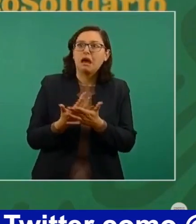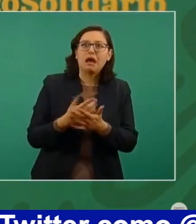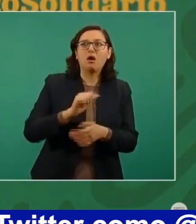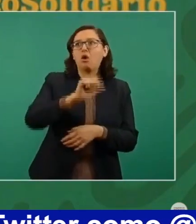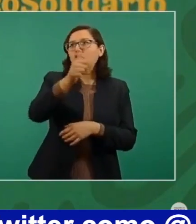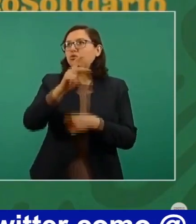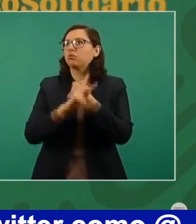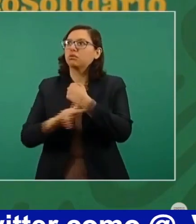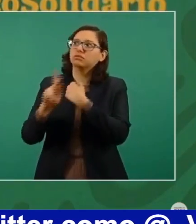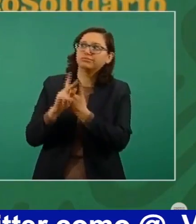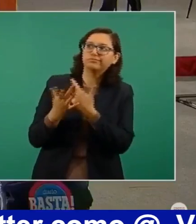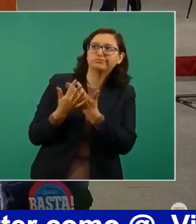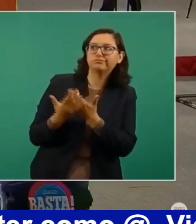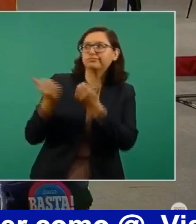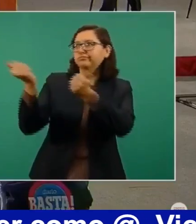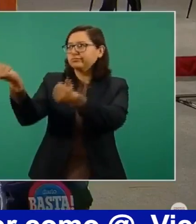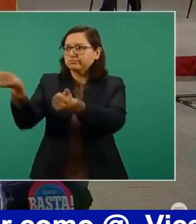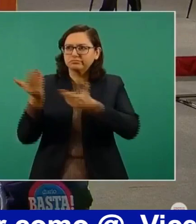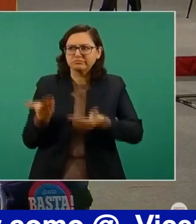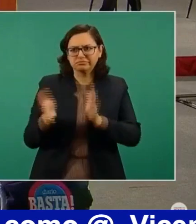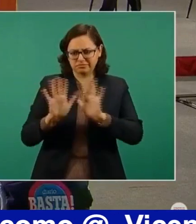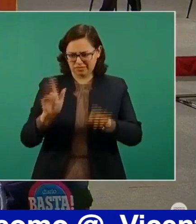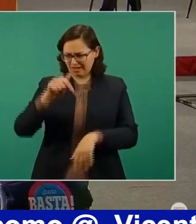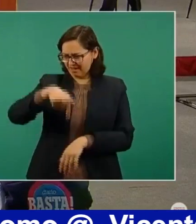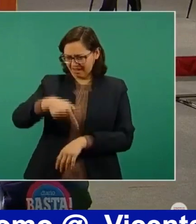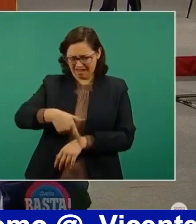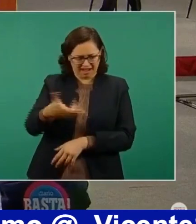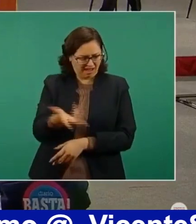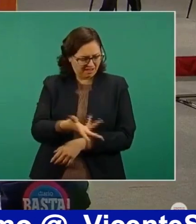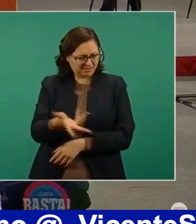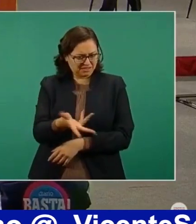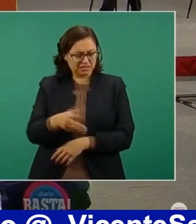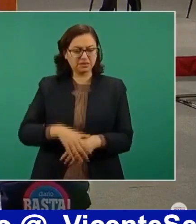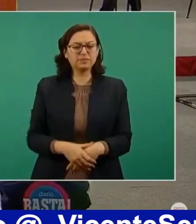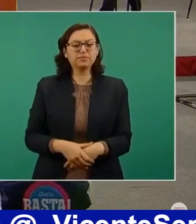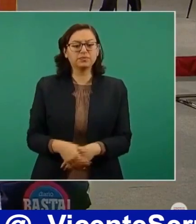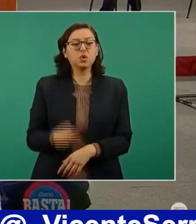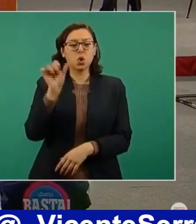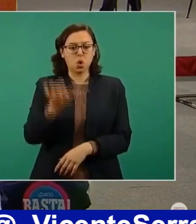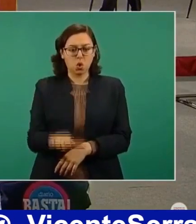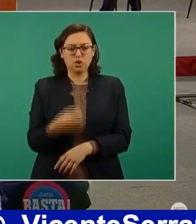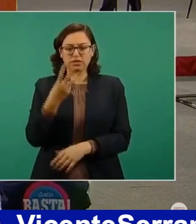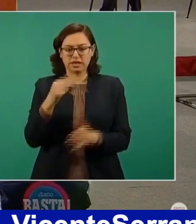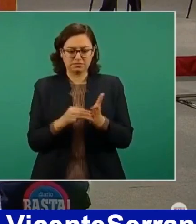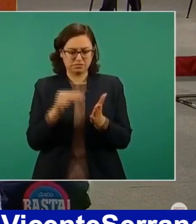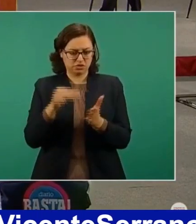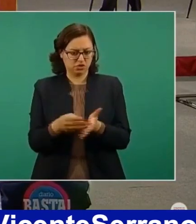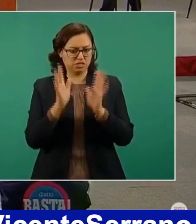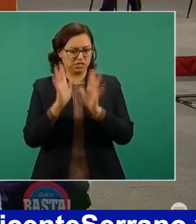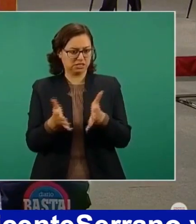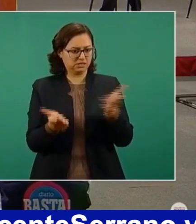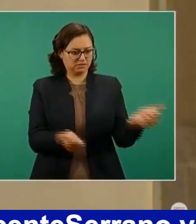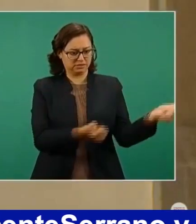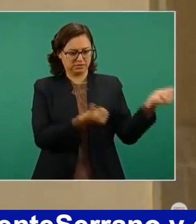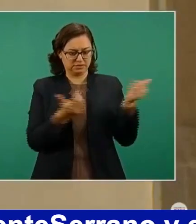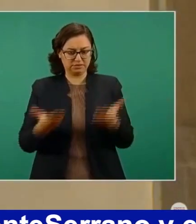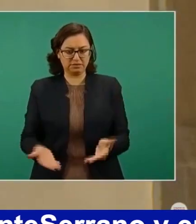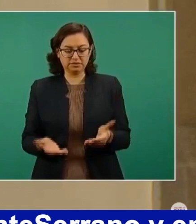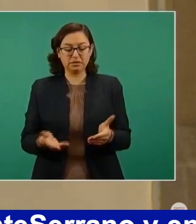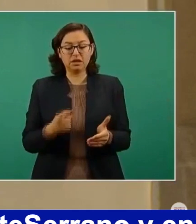cualquier circunstancia. Bueno, pues hoy llegaron 3 millones. Ya se le entregó a COFEPRIS el primer lote de 1